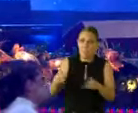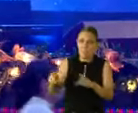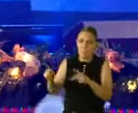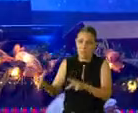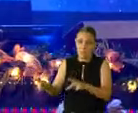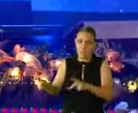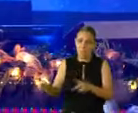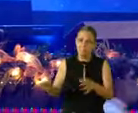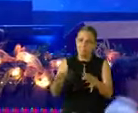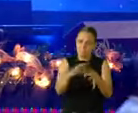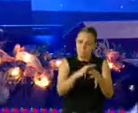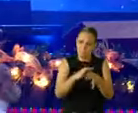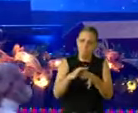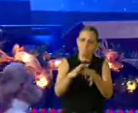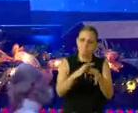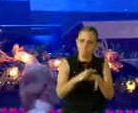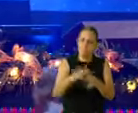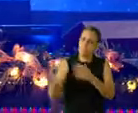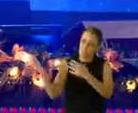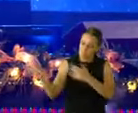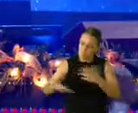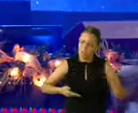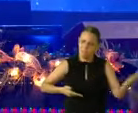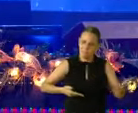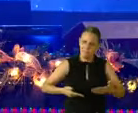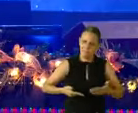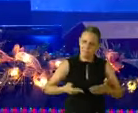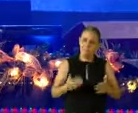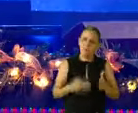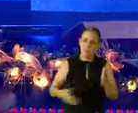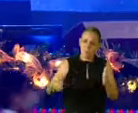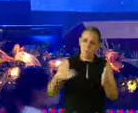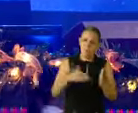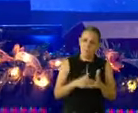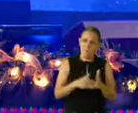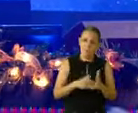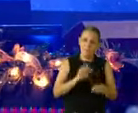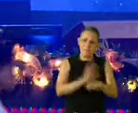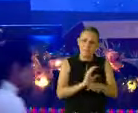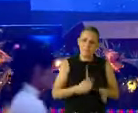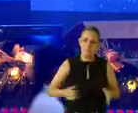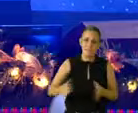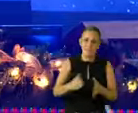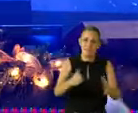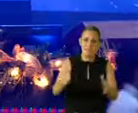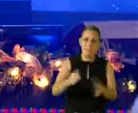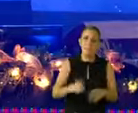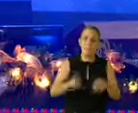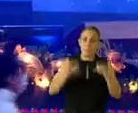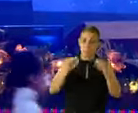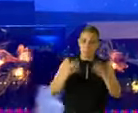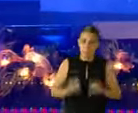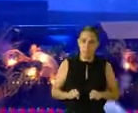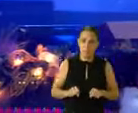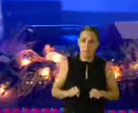bienvenido nuevamente a la senda antigua. Dios ha sido bueno con nosotros. Puede tomar asiento,